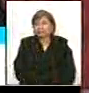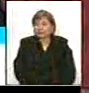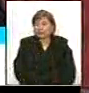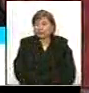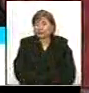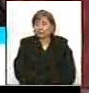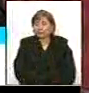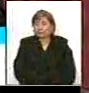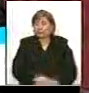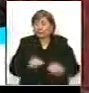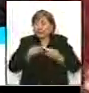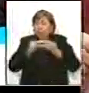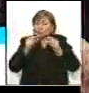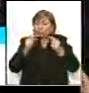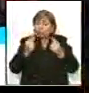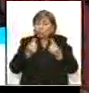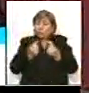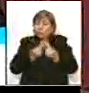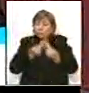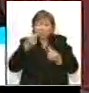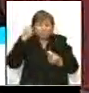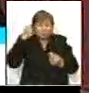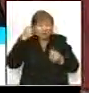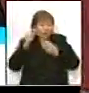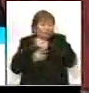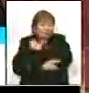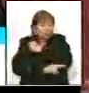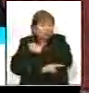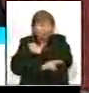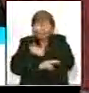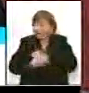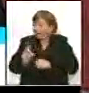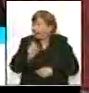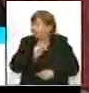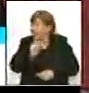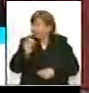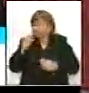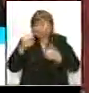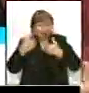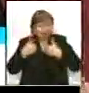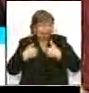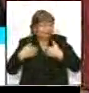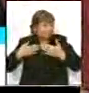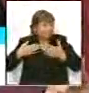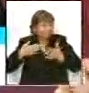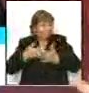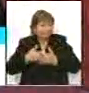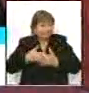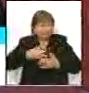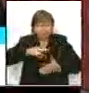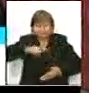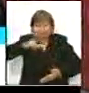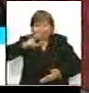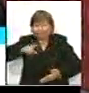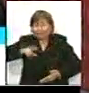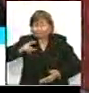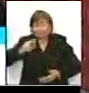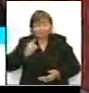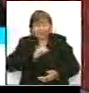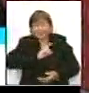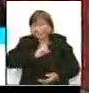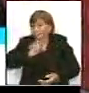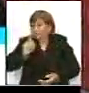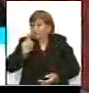el que los partidos políticos nacionales no tengan un entroncamiento con las regiones no se